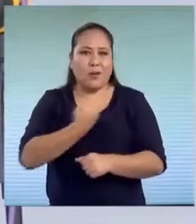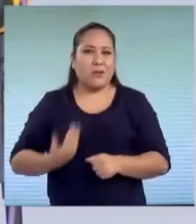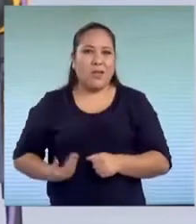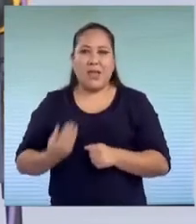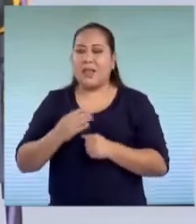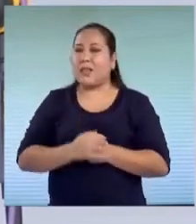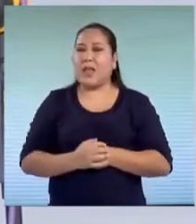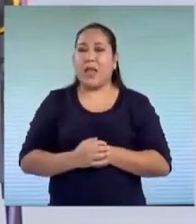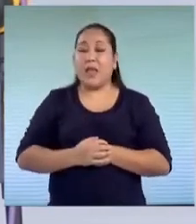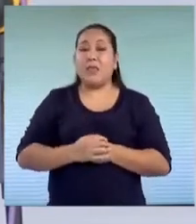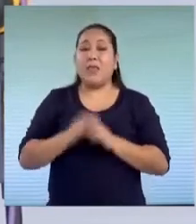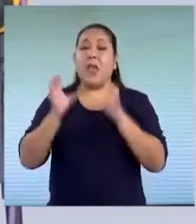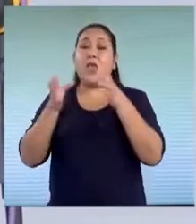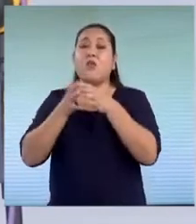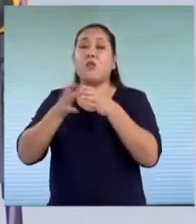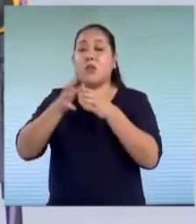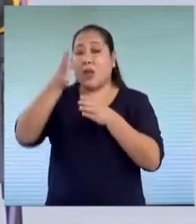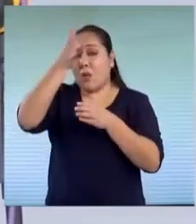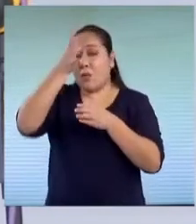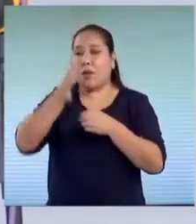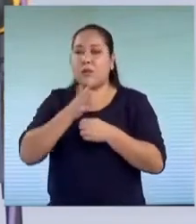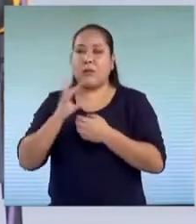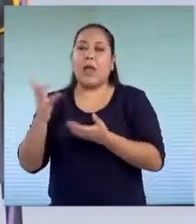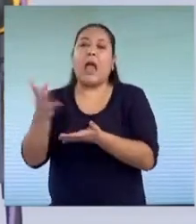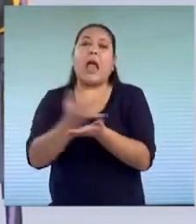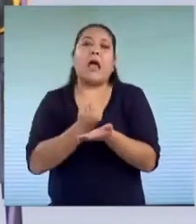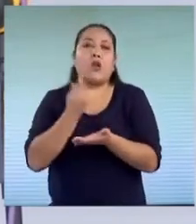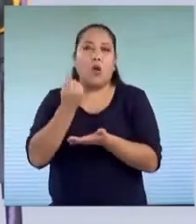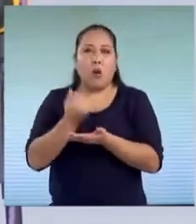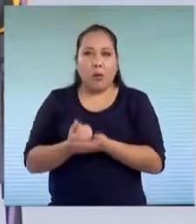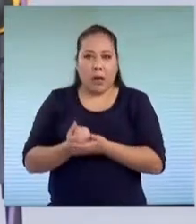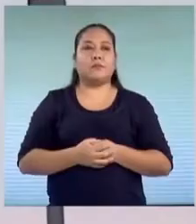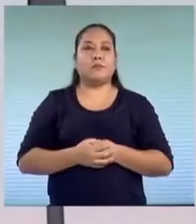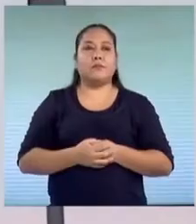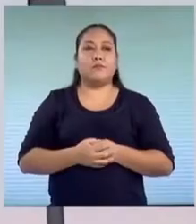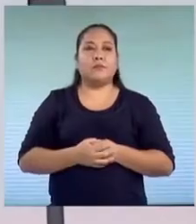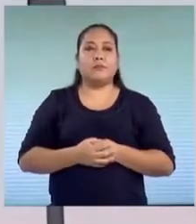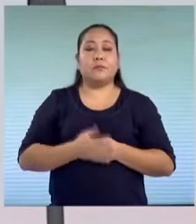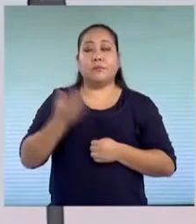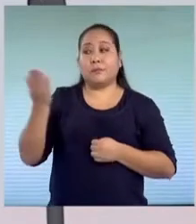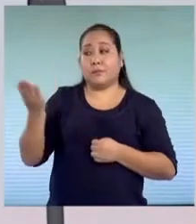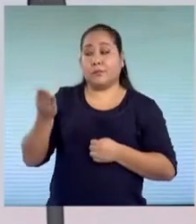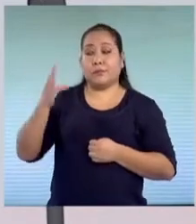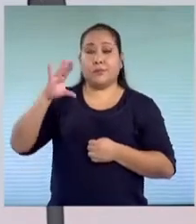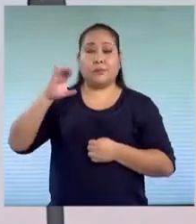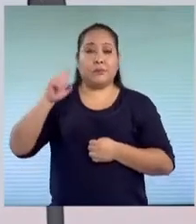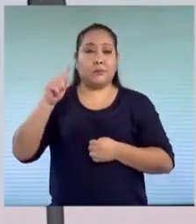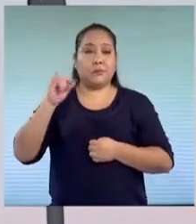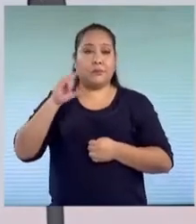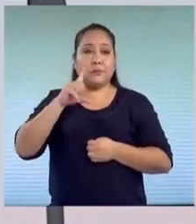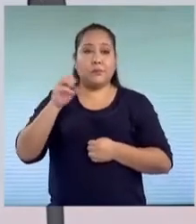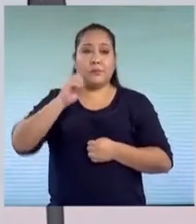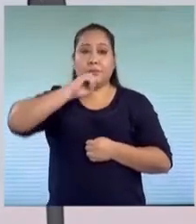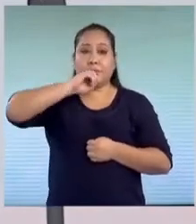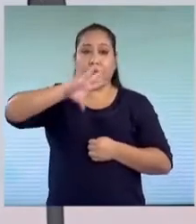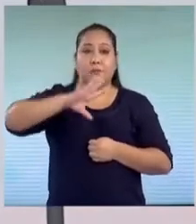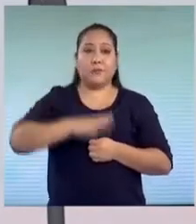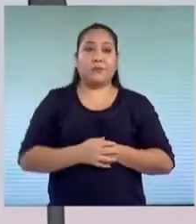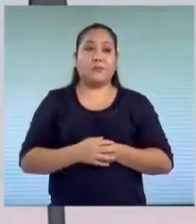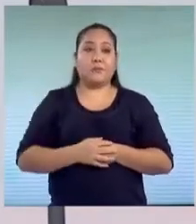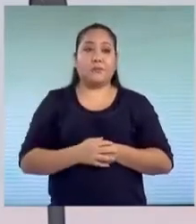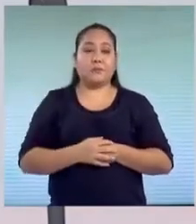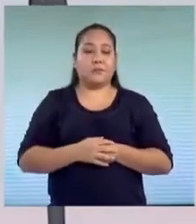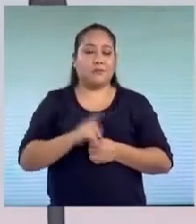APAFA, porque hasta se puede llevar la plata de los padres, familia y de la escuela. El señor Pedro Castillo, cuando habla, se nota